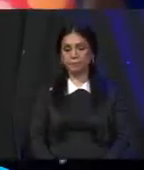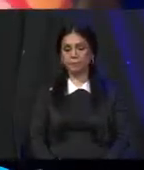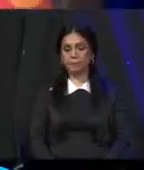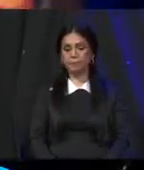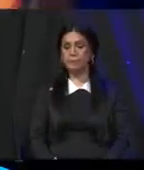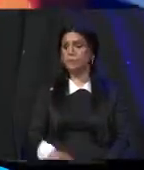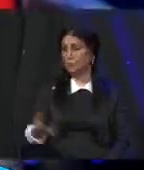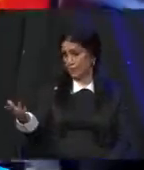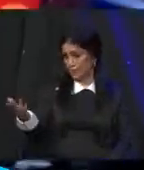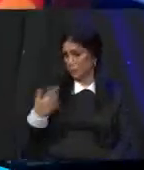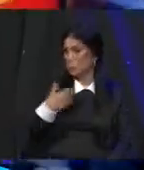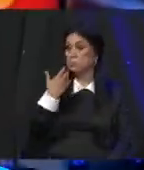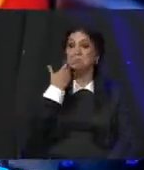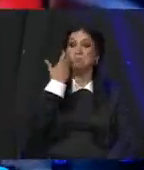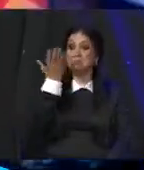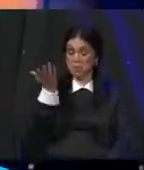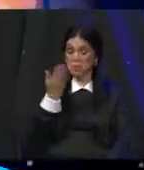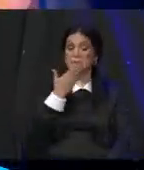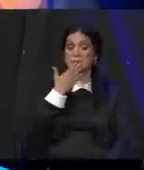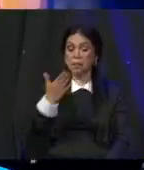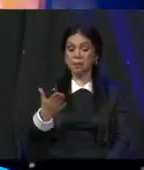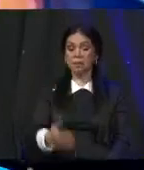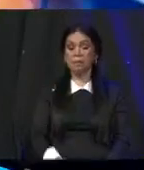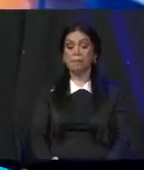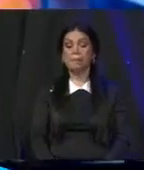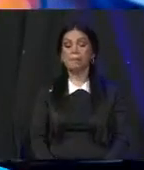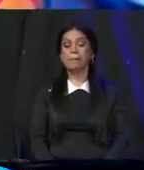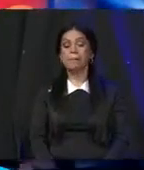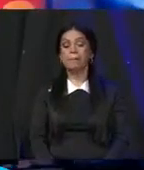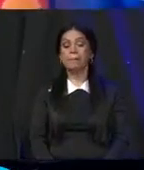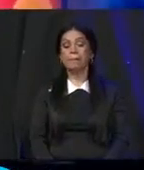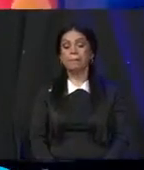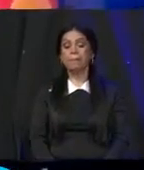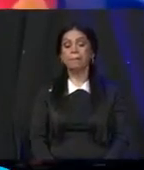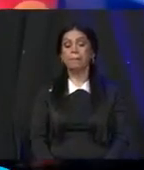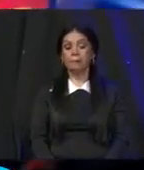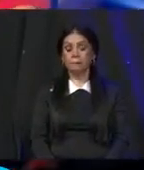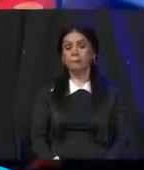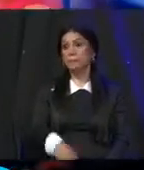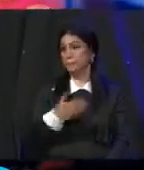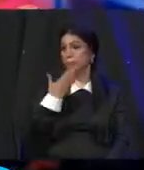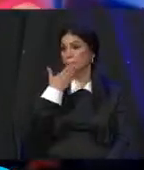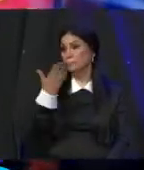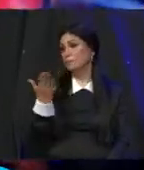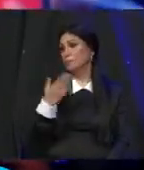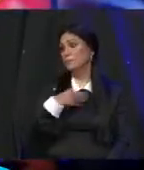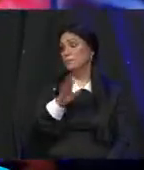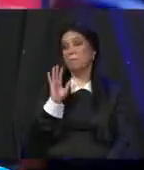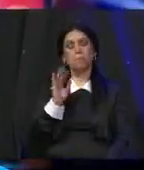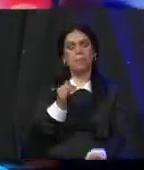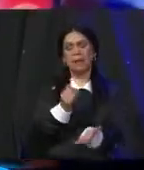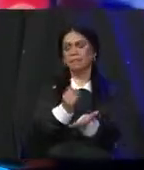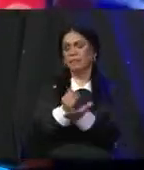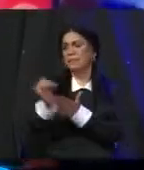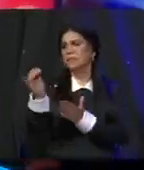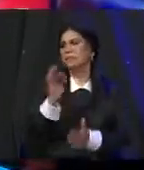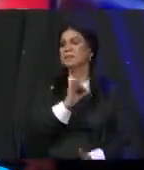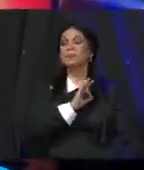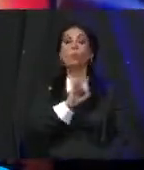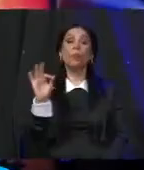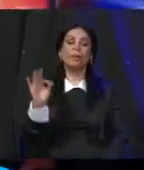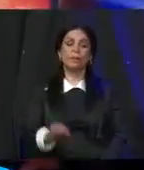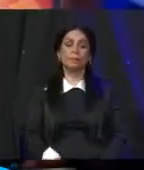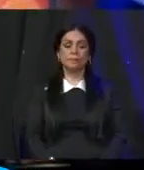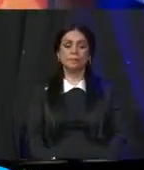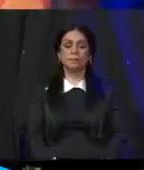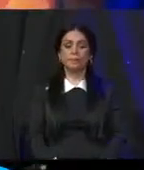teatro, claro, a la escenografía, claro, y pues todo salía de mi bolsa. Claro. Y entonces hacerlo, pues, era correr un riesgo. Pero pues siempre yo decía, bueno, si no lo